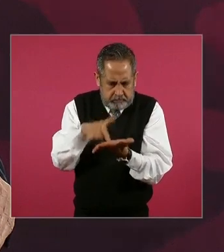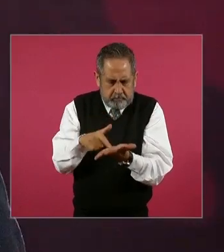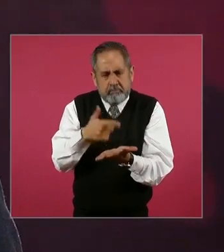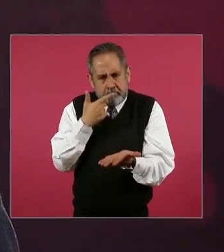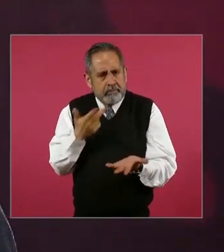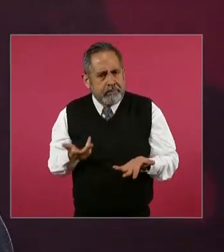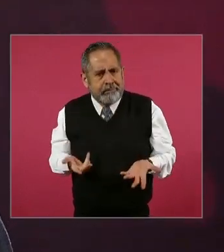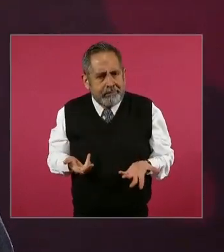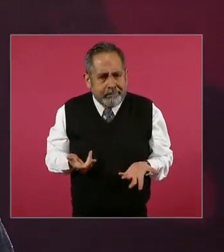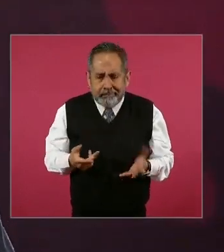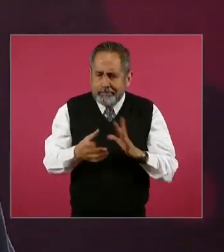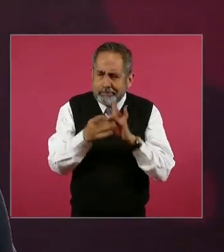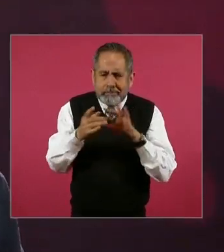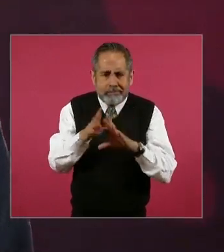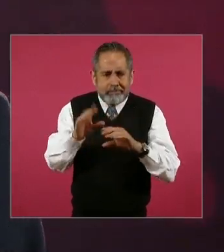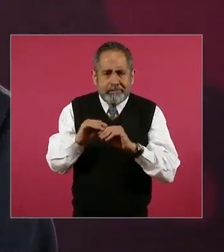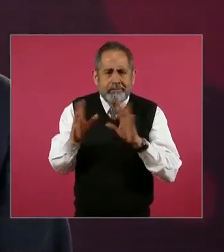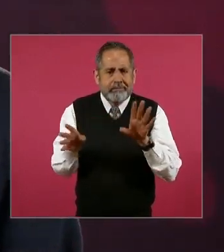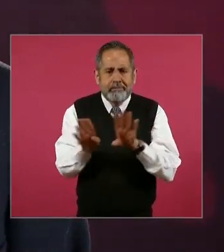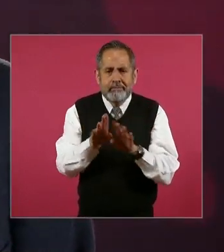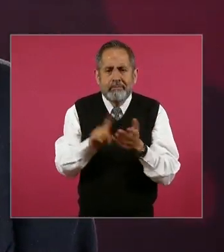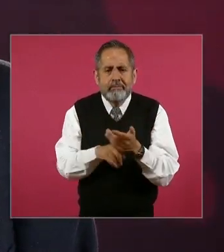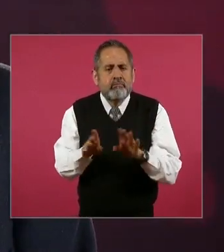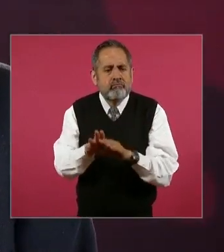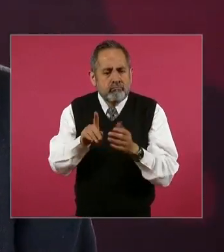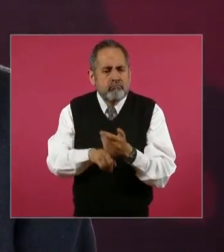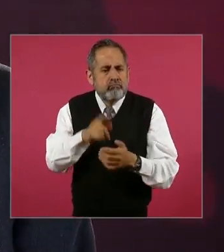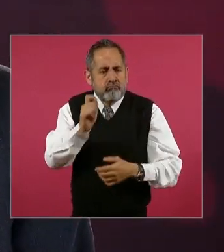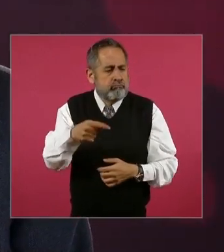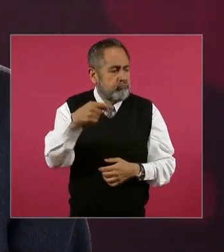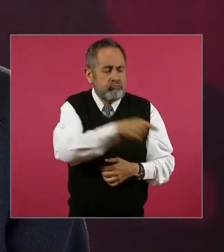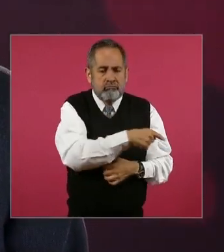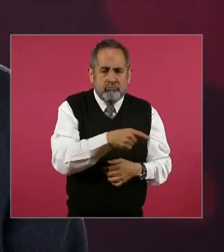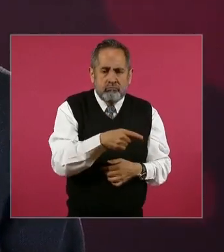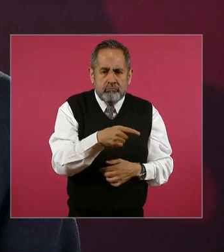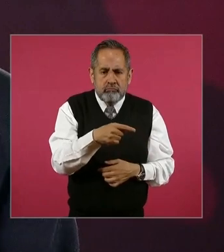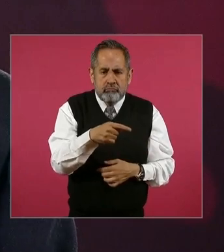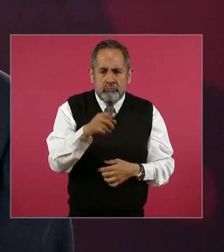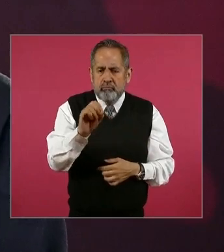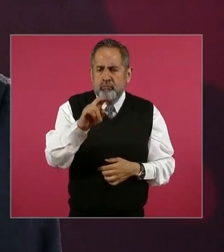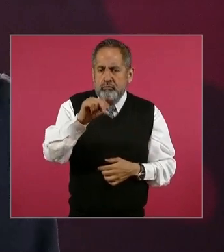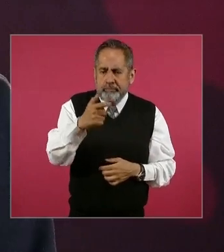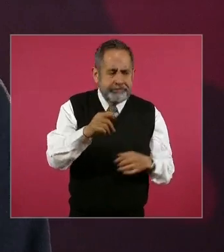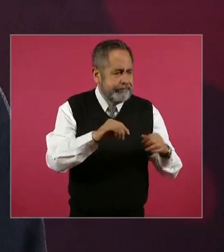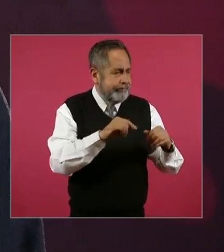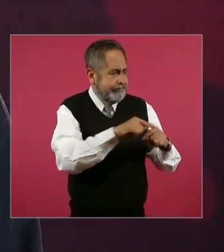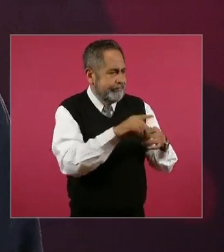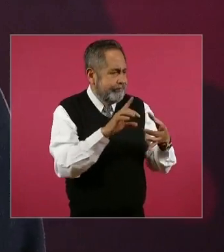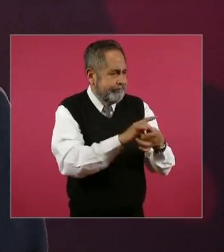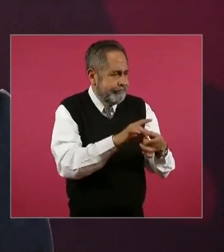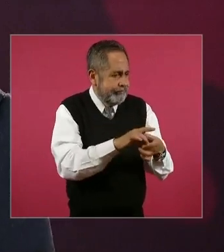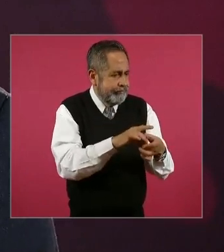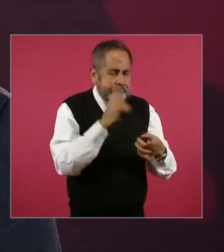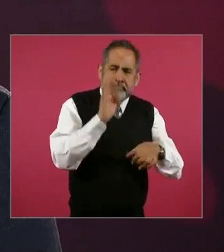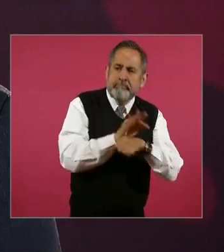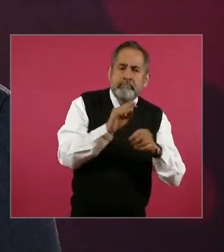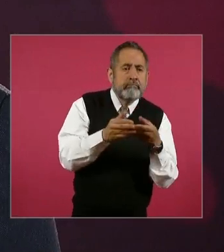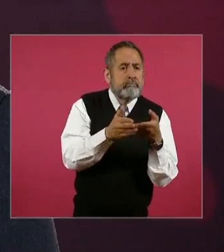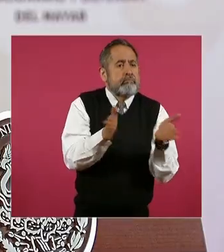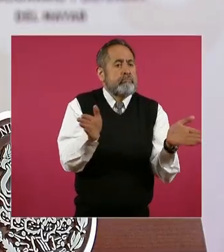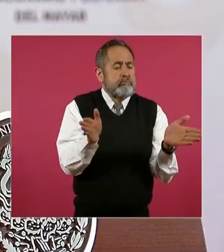hecho está haciendo una declaración de que estas ongs son entidades de interés